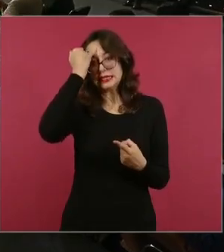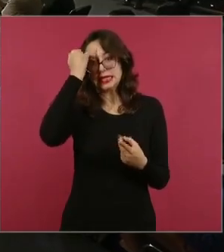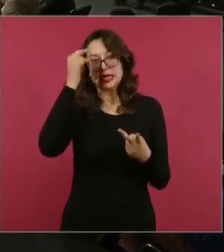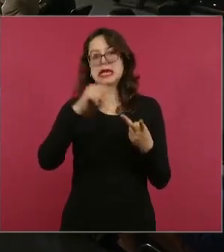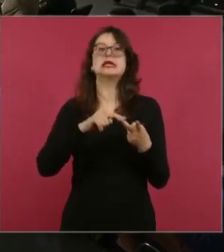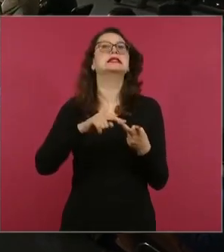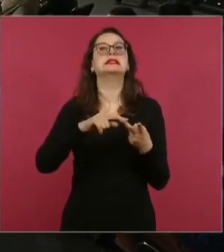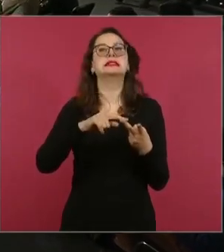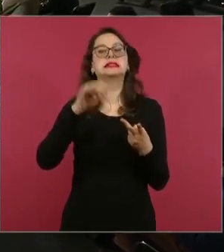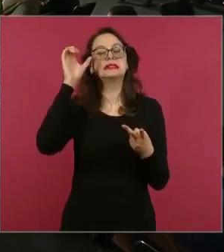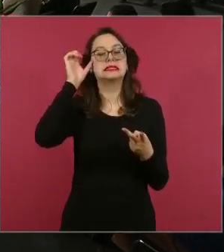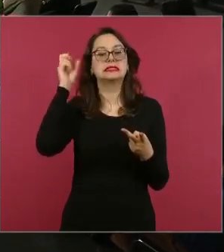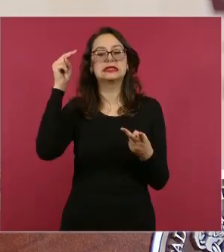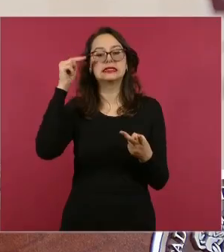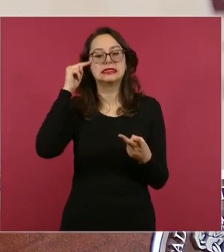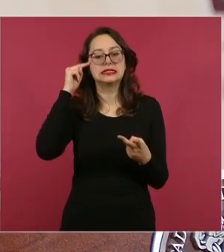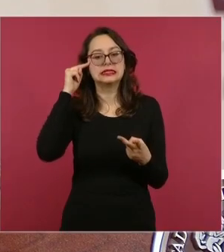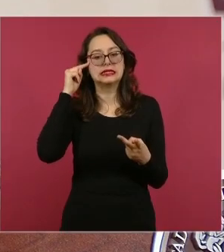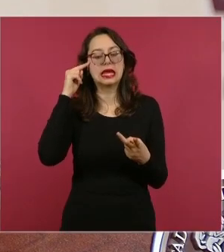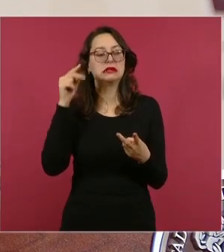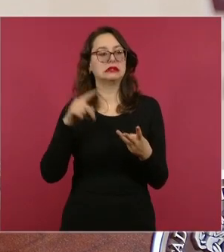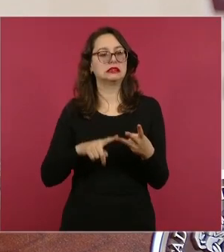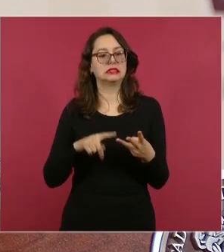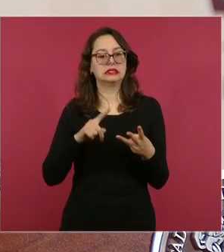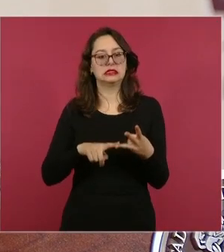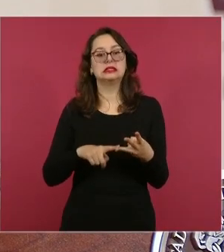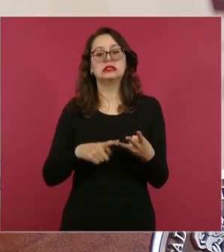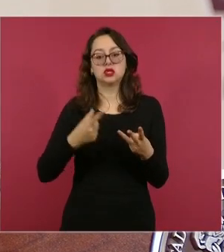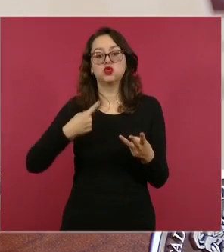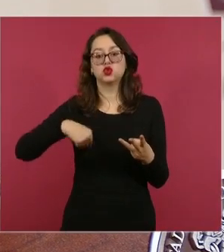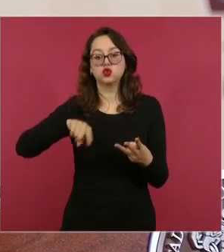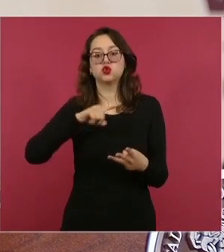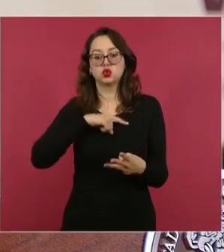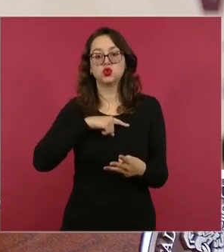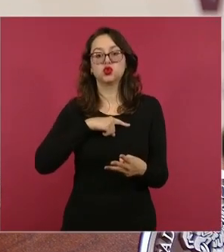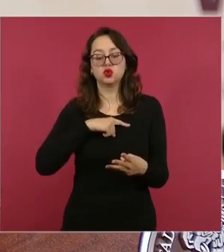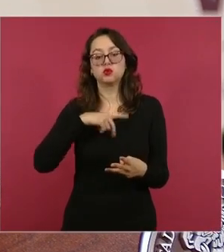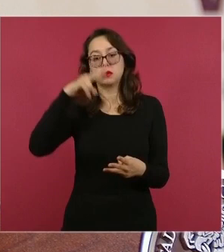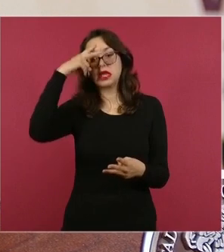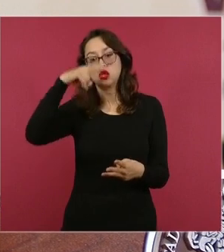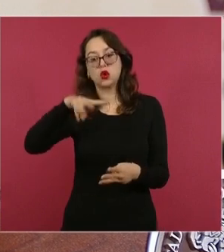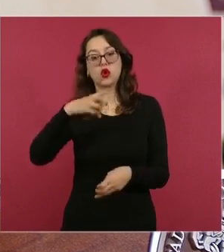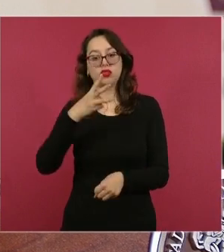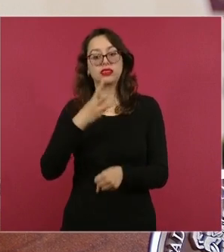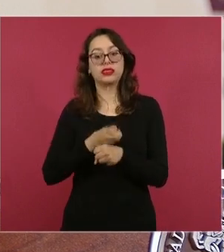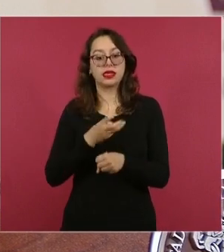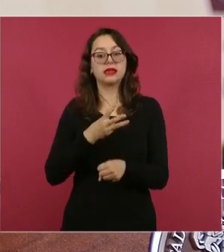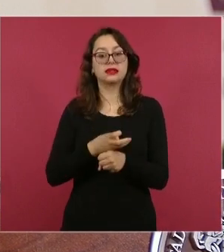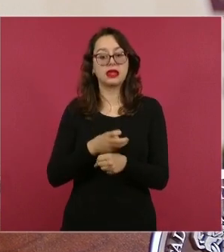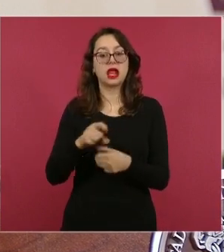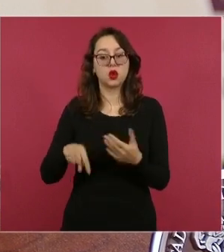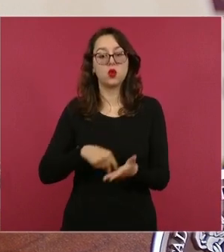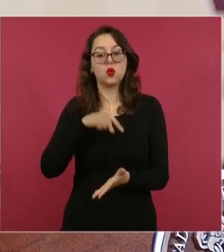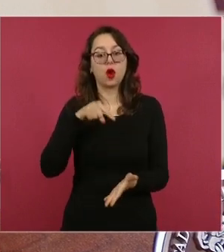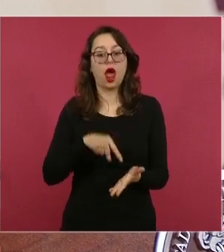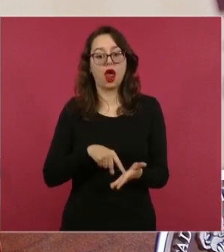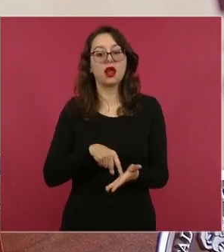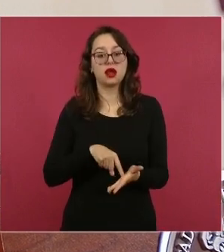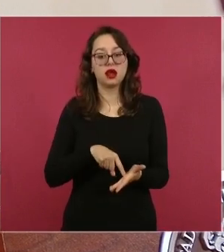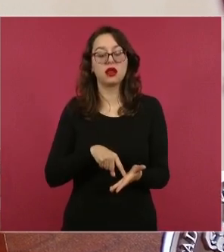china deos estar como En tercer lugar en el tercer lugar sí